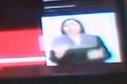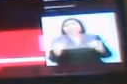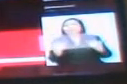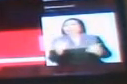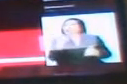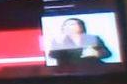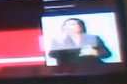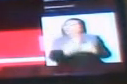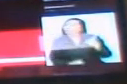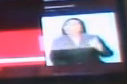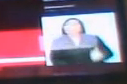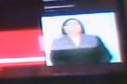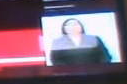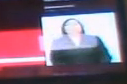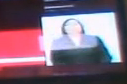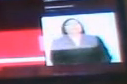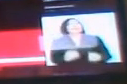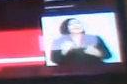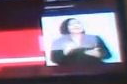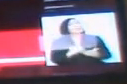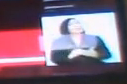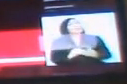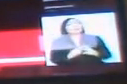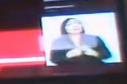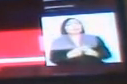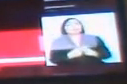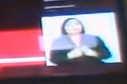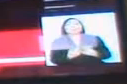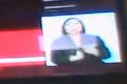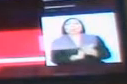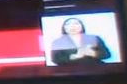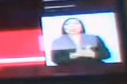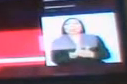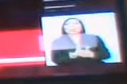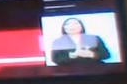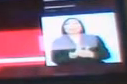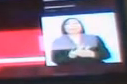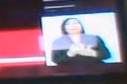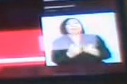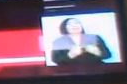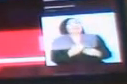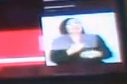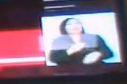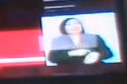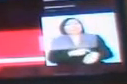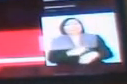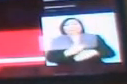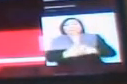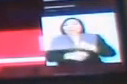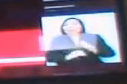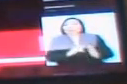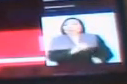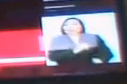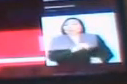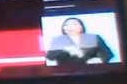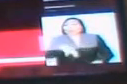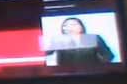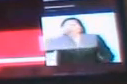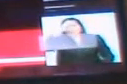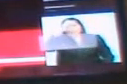punto final es el punto de partida de una nueva etapa de refundación institucional del